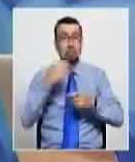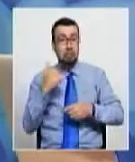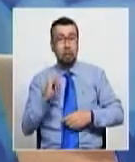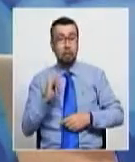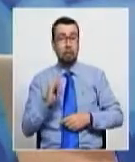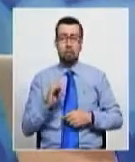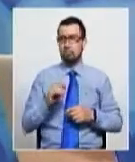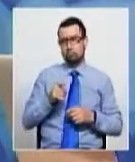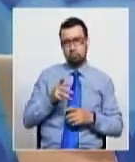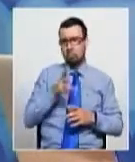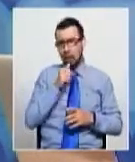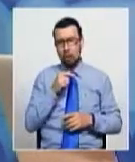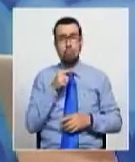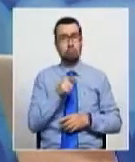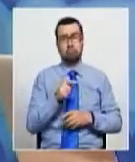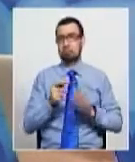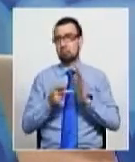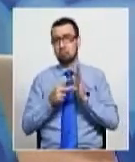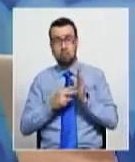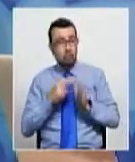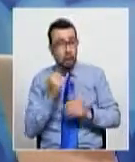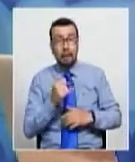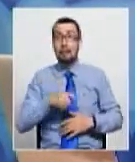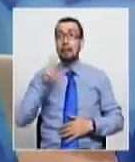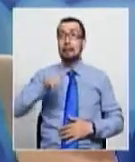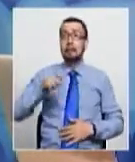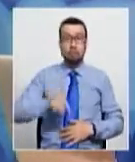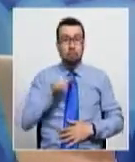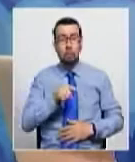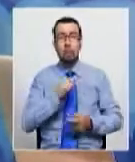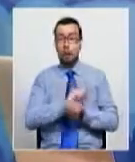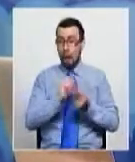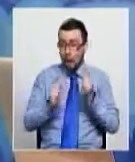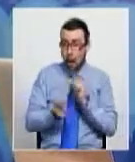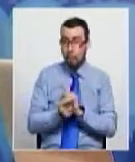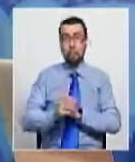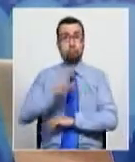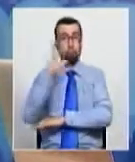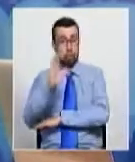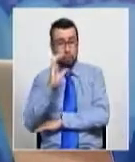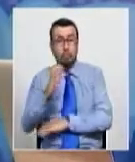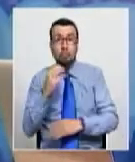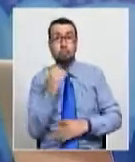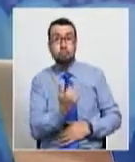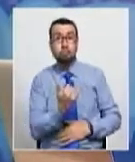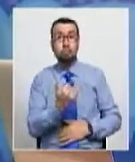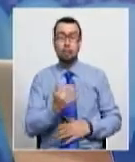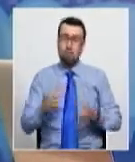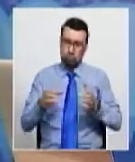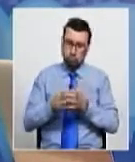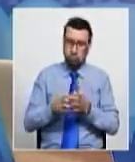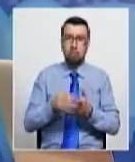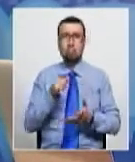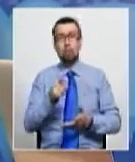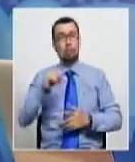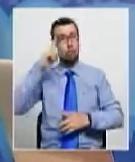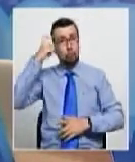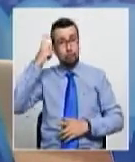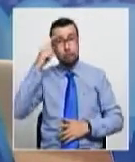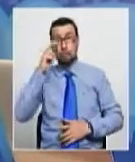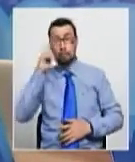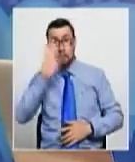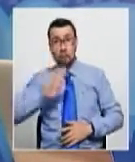a propósito de esto y de la necesidad de cambiar nuestro país dirigente es el gobierno nacional